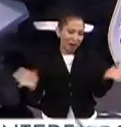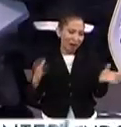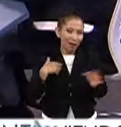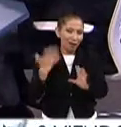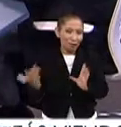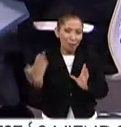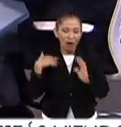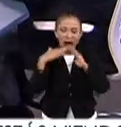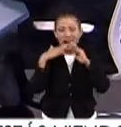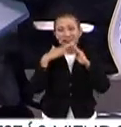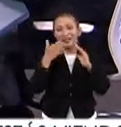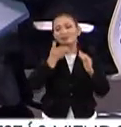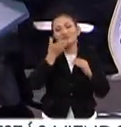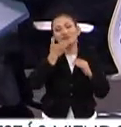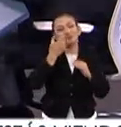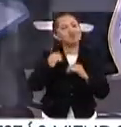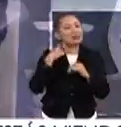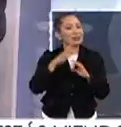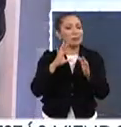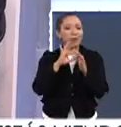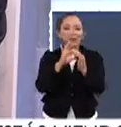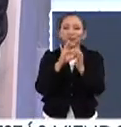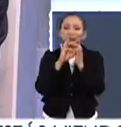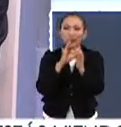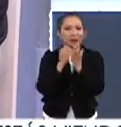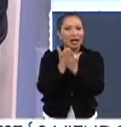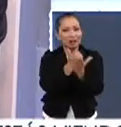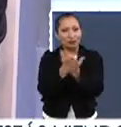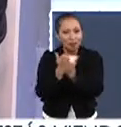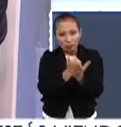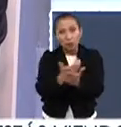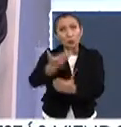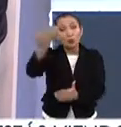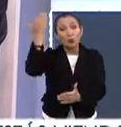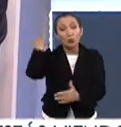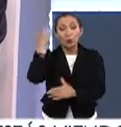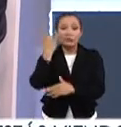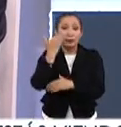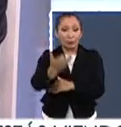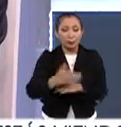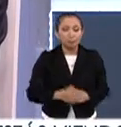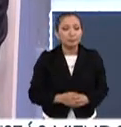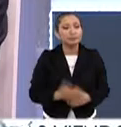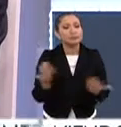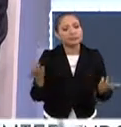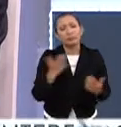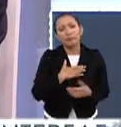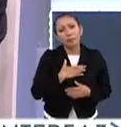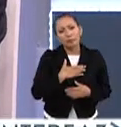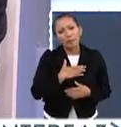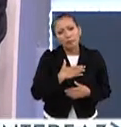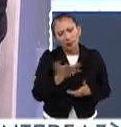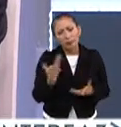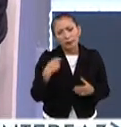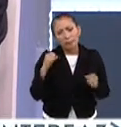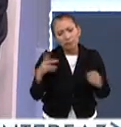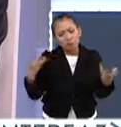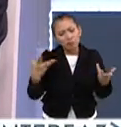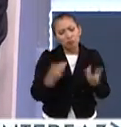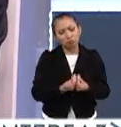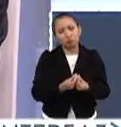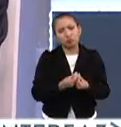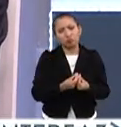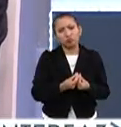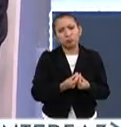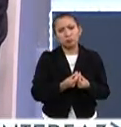somos como de casa, tenemos una estrecha colaboración desde hace mucho tiempo. Sí. Y bueno, forma parte también